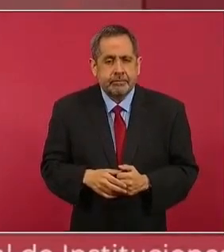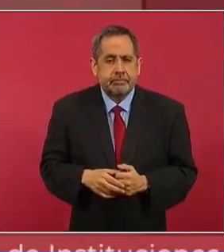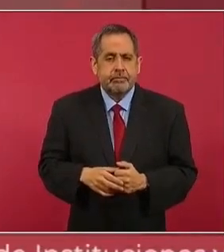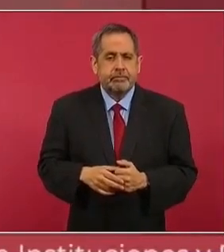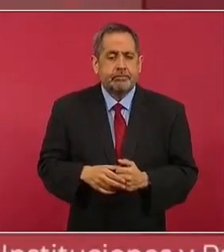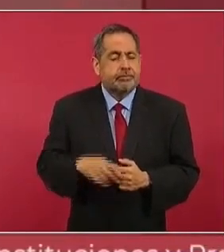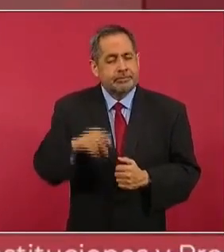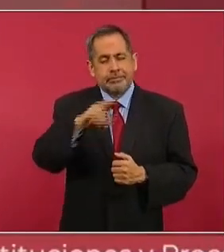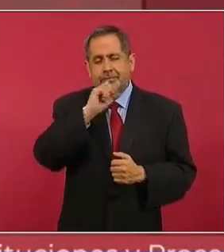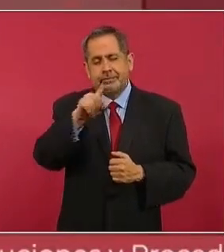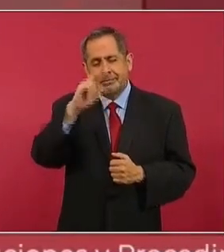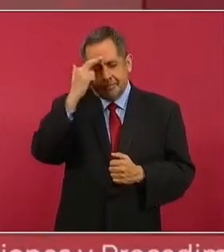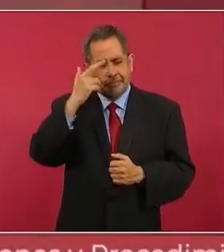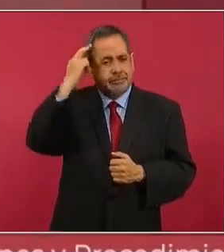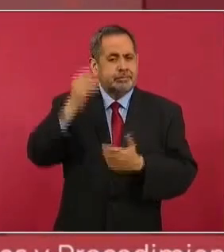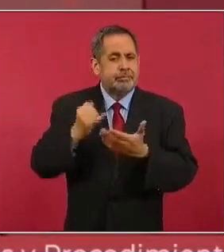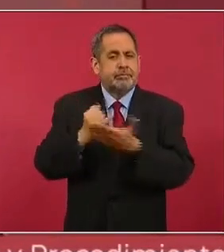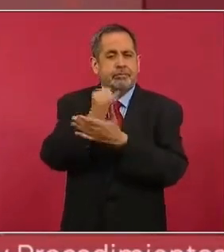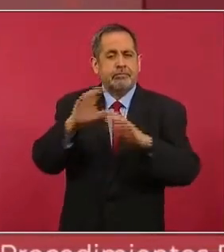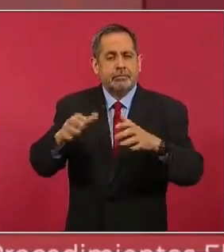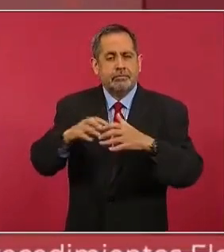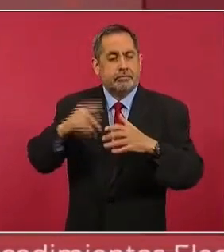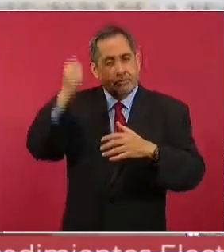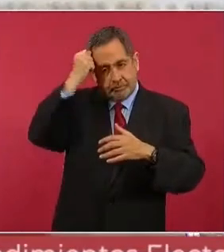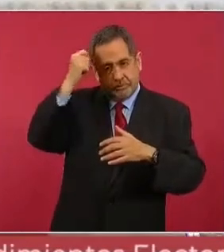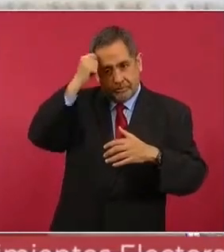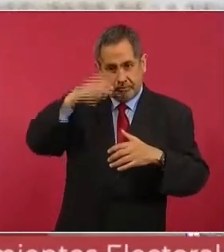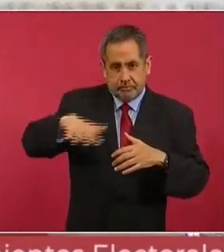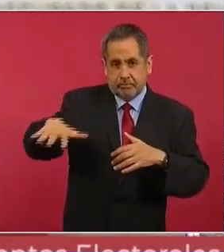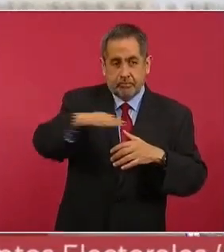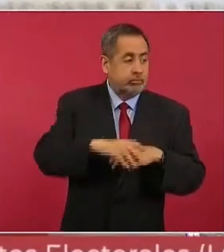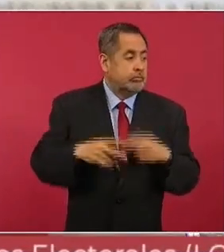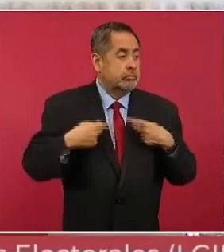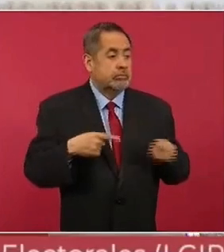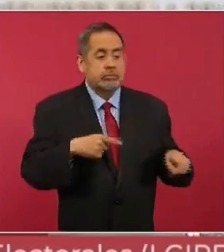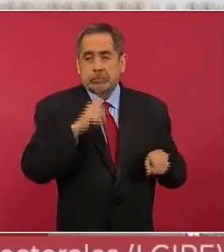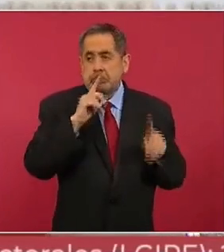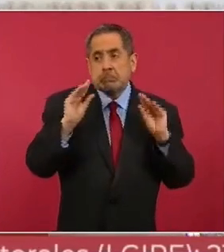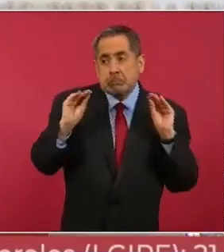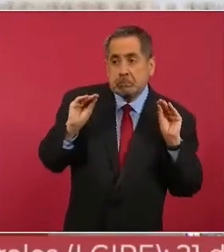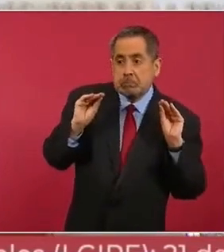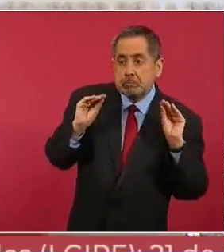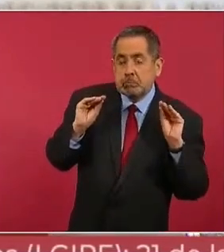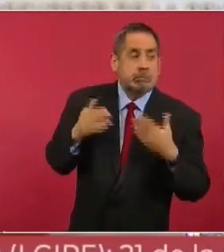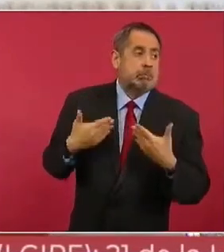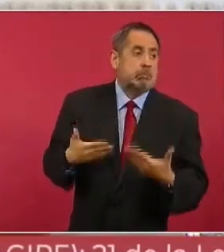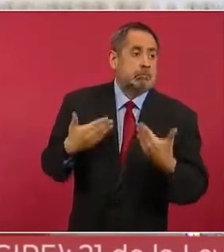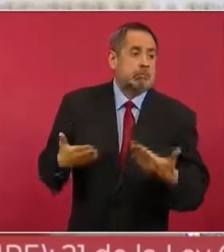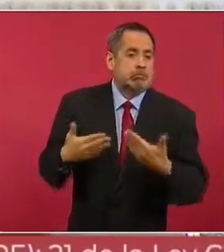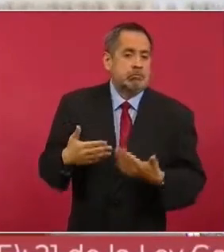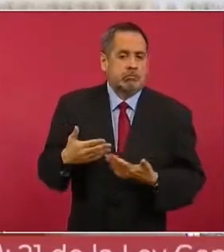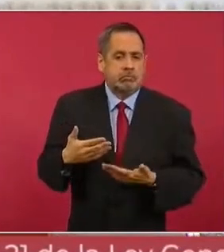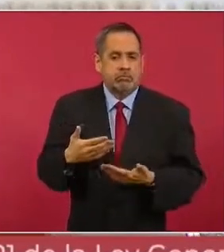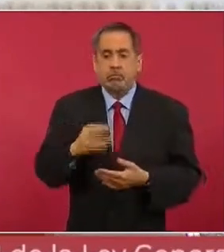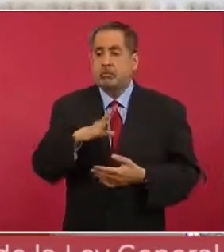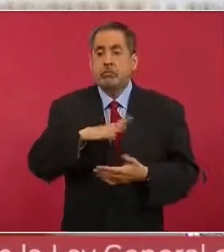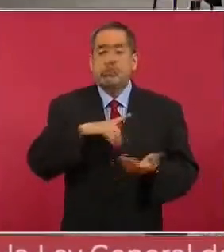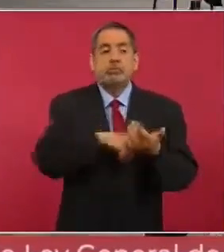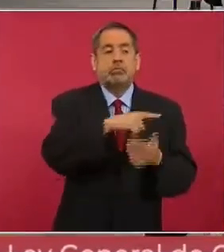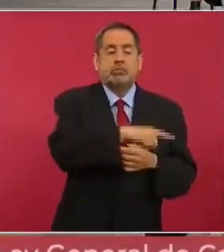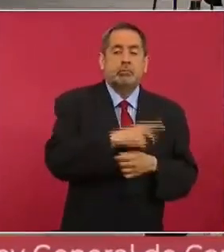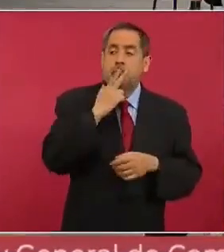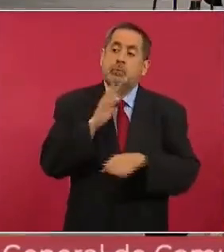se decidió construir el aeropuerto en el lago de Texcoco, de secar el lago, no había ambientalismo, ahí no